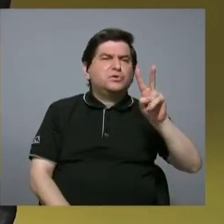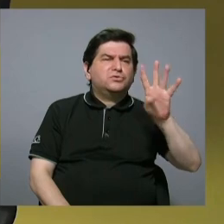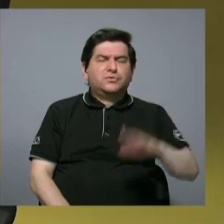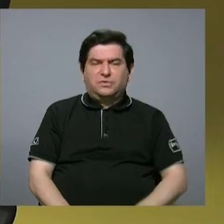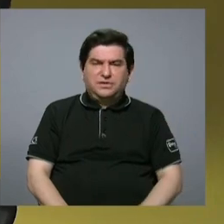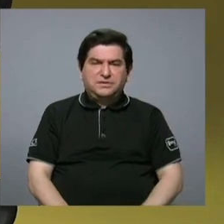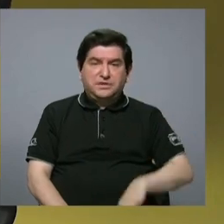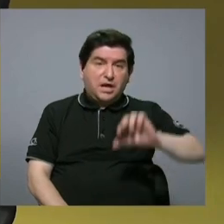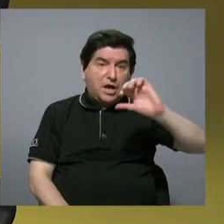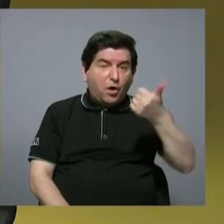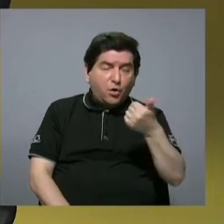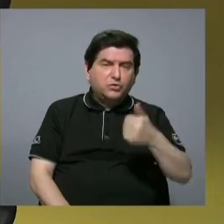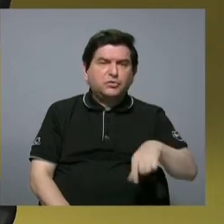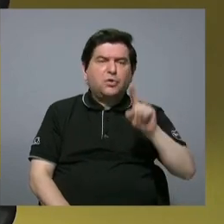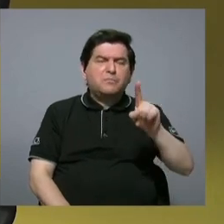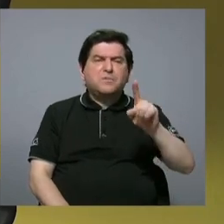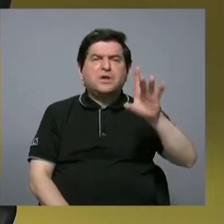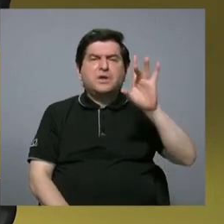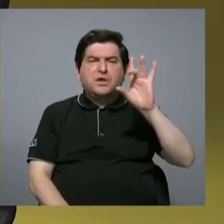1824, otra en